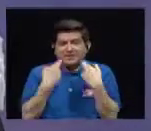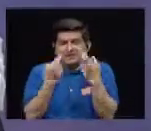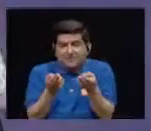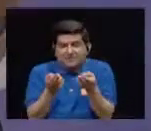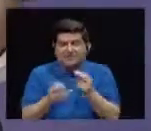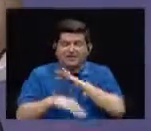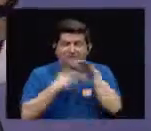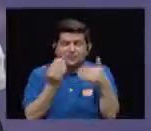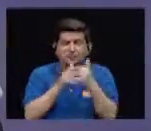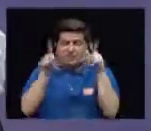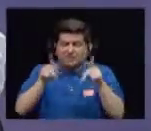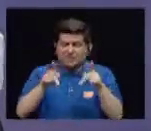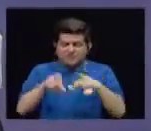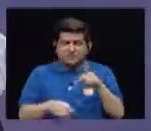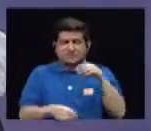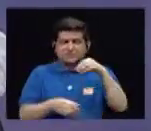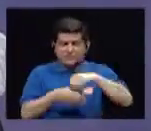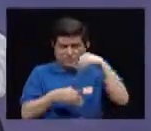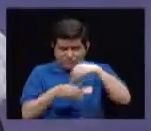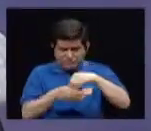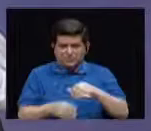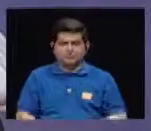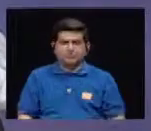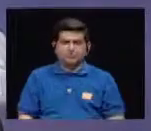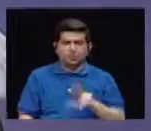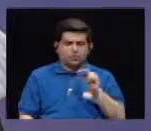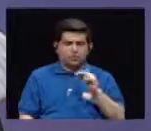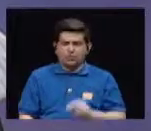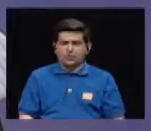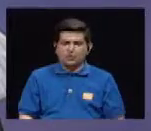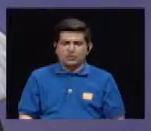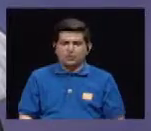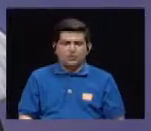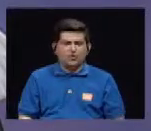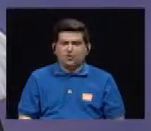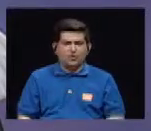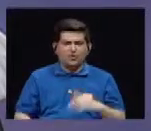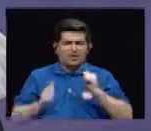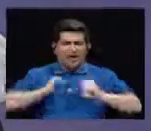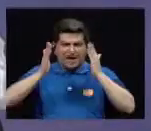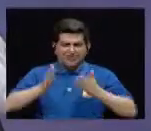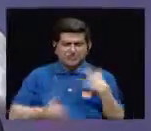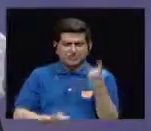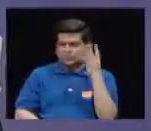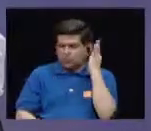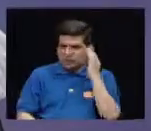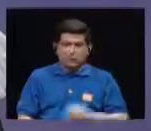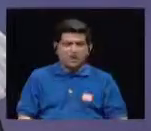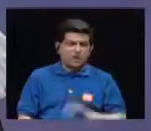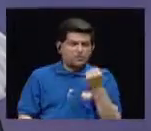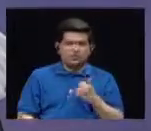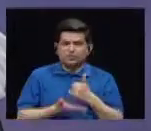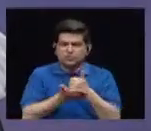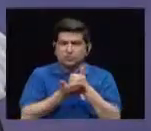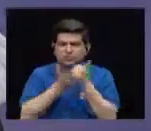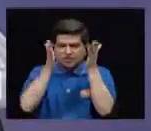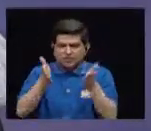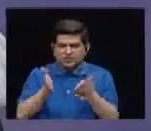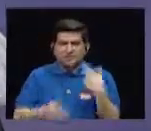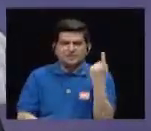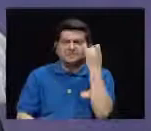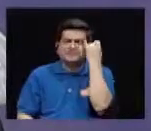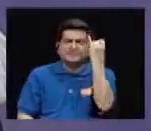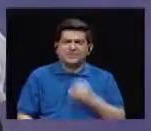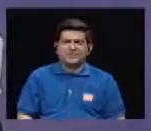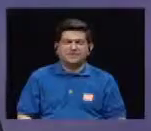ella colaboró, todos los actores realmente, y no son actores, son colaboradores, porque ninguno era actor excepto la chica. Entonces siempre la